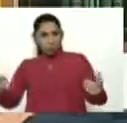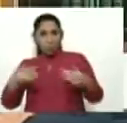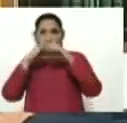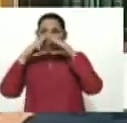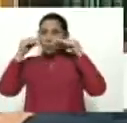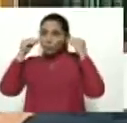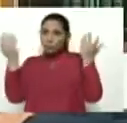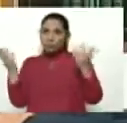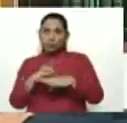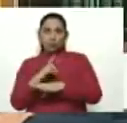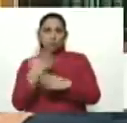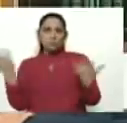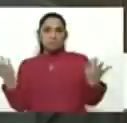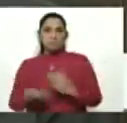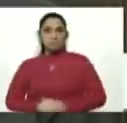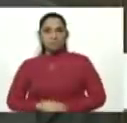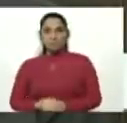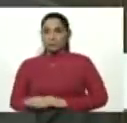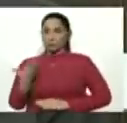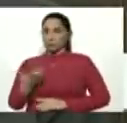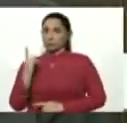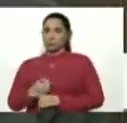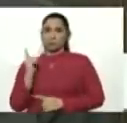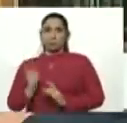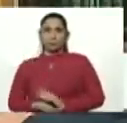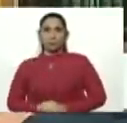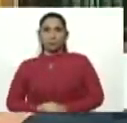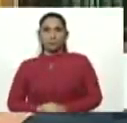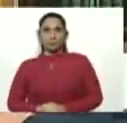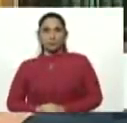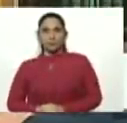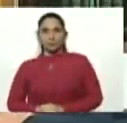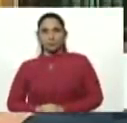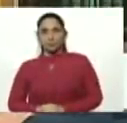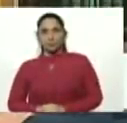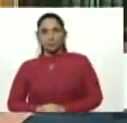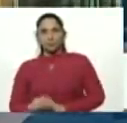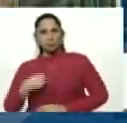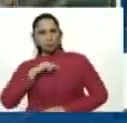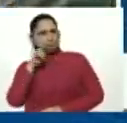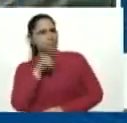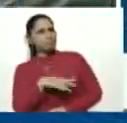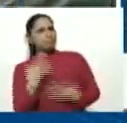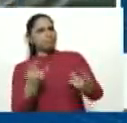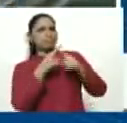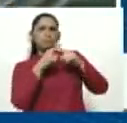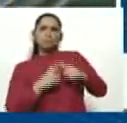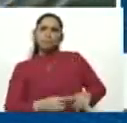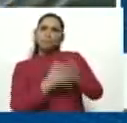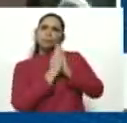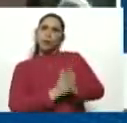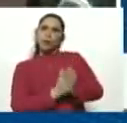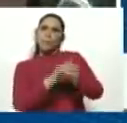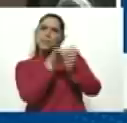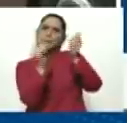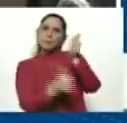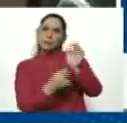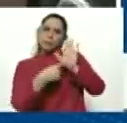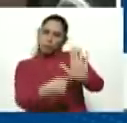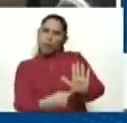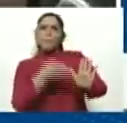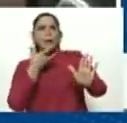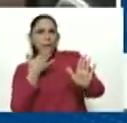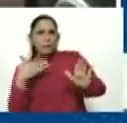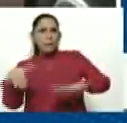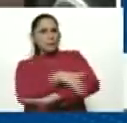tapaboca. Es fundamental. Estuvimos viendo los resultados. Señora vicepresidenta, vamos a mostrarlo. La gente en la